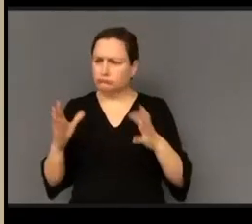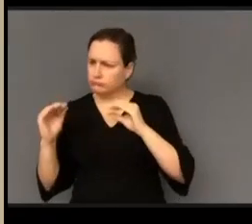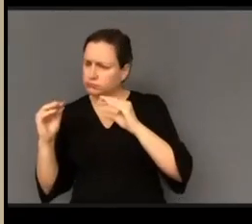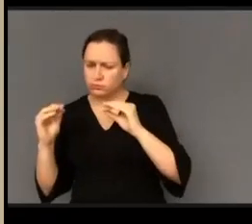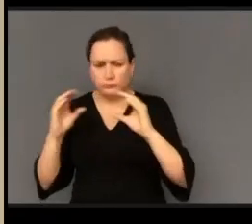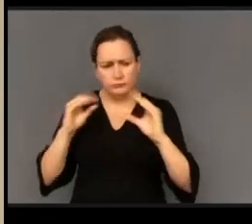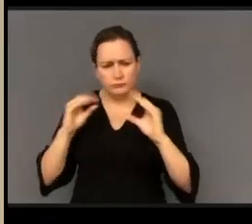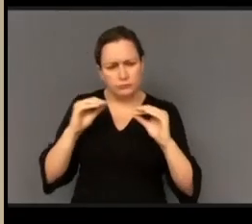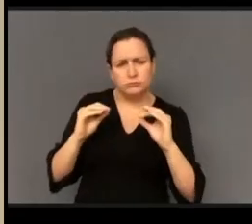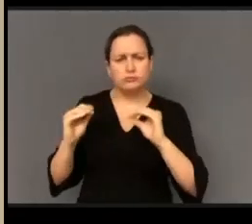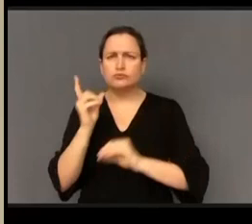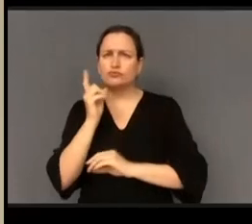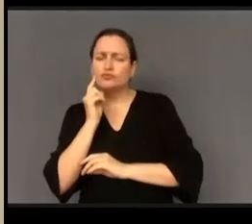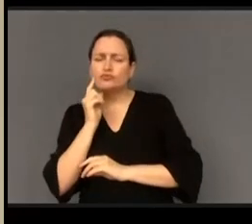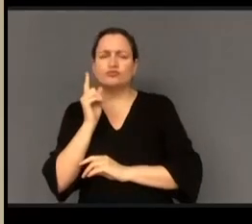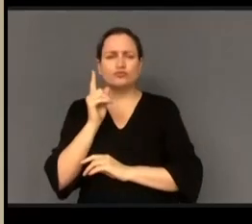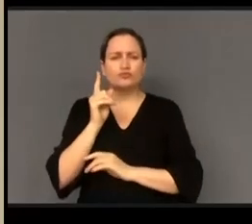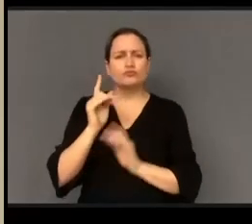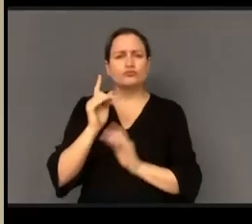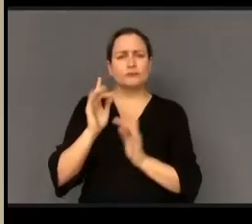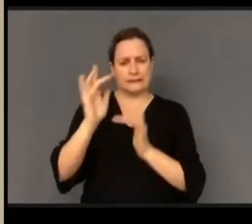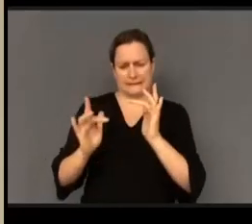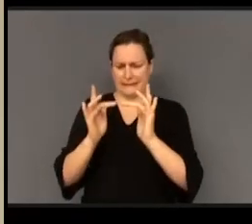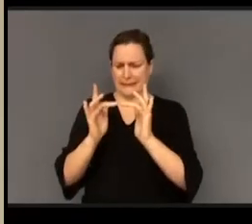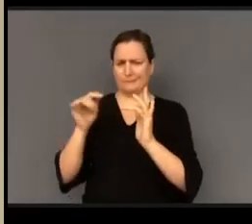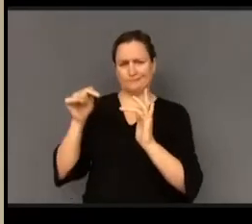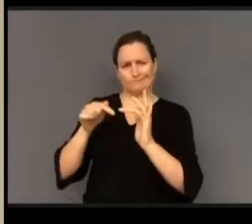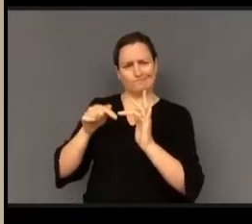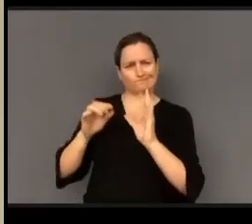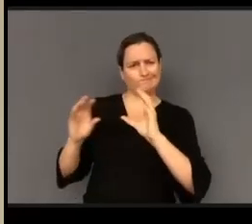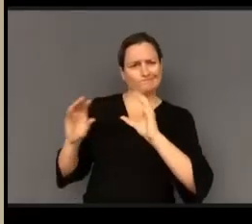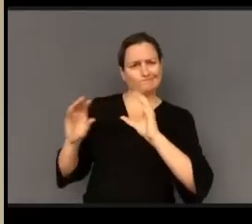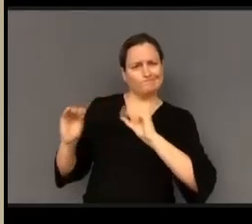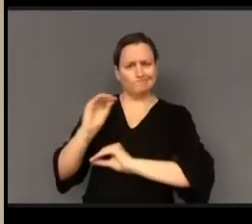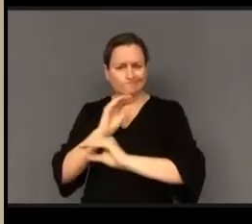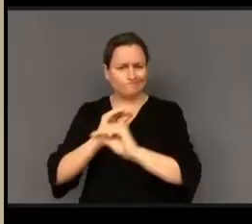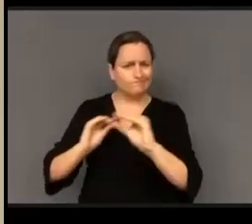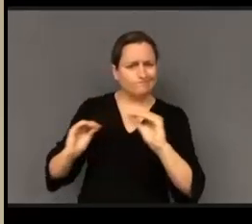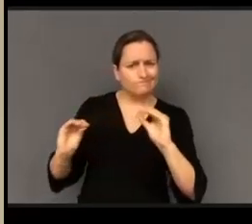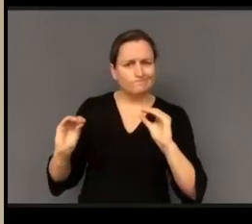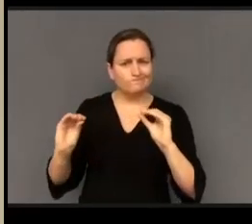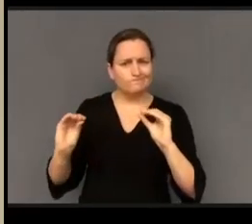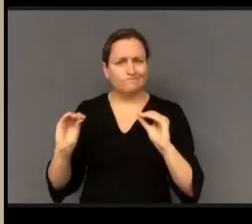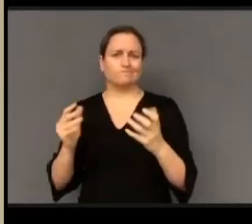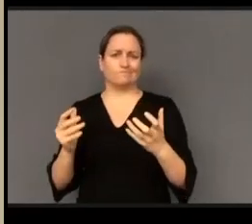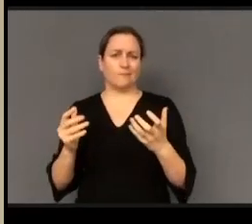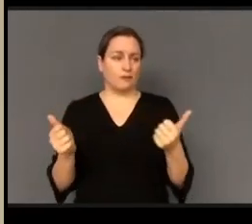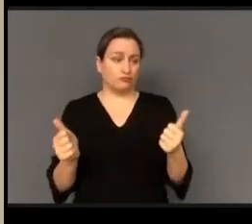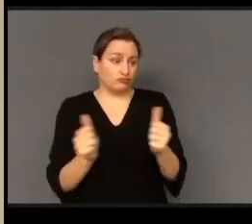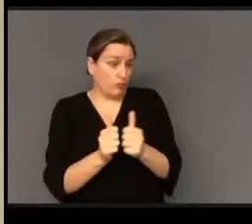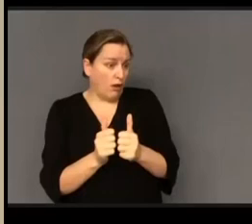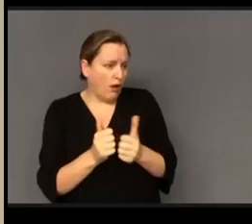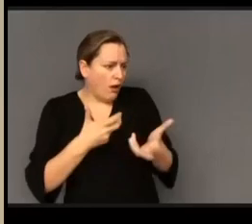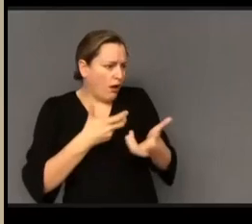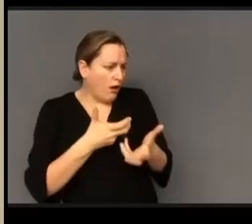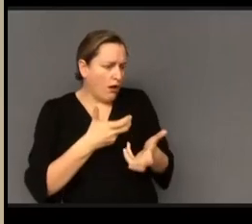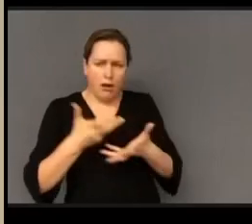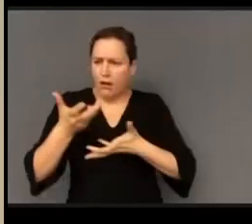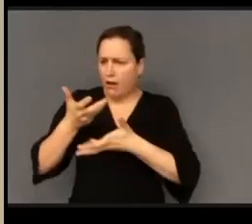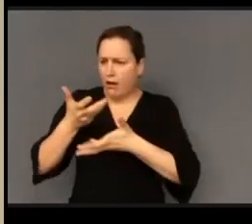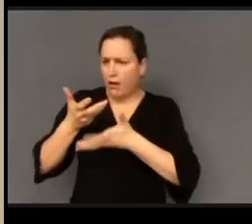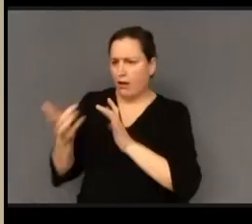mientras debaten acerca del futuro del Internet y crean vínculos con otros